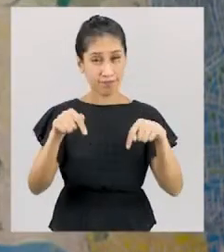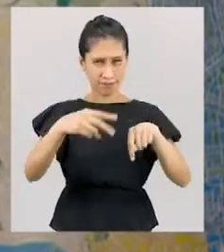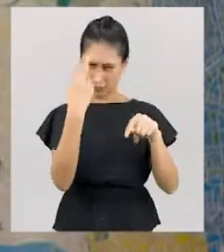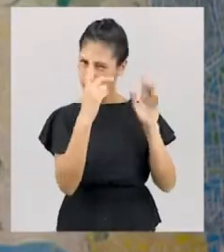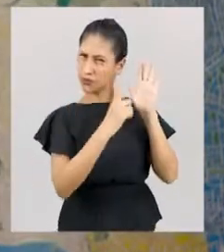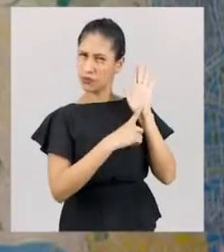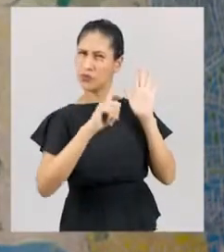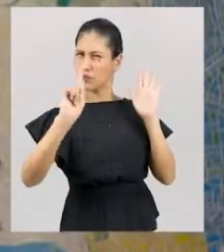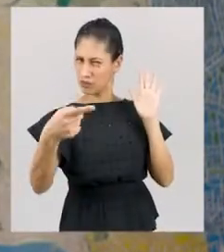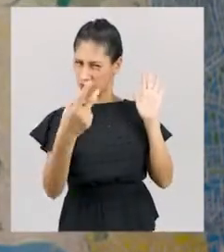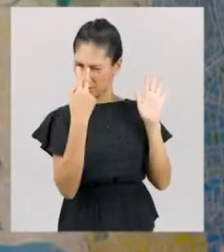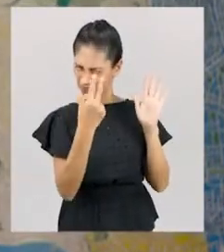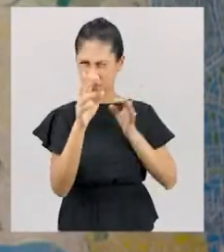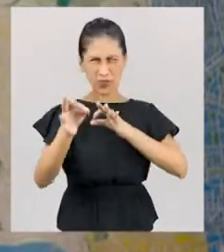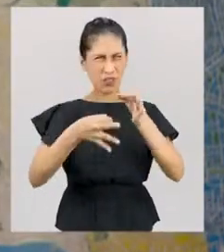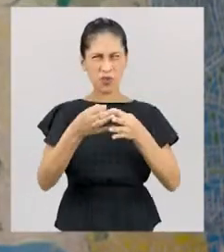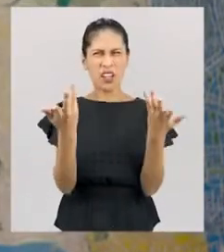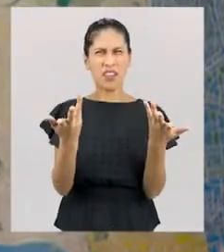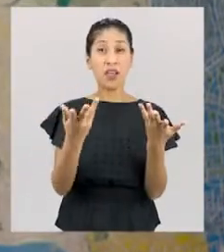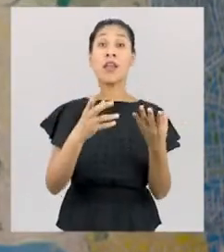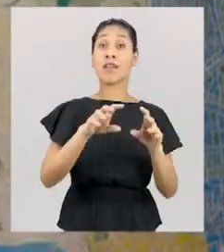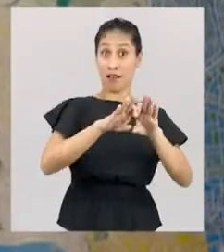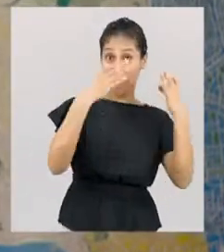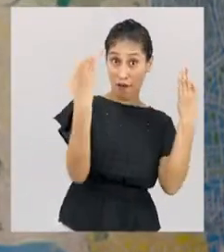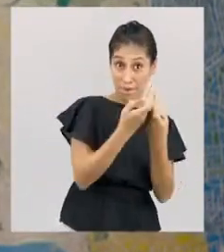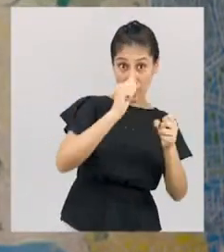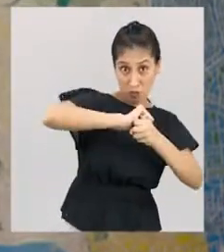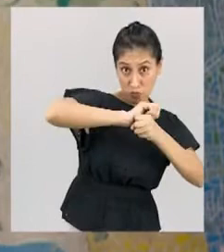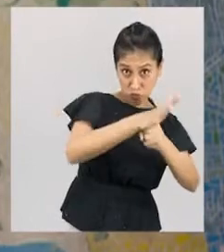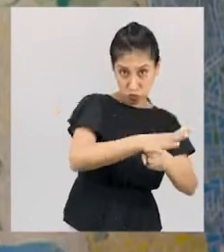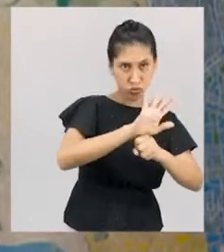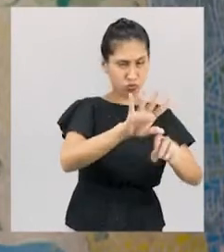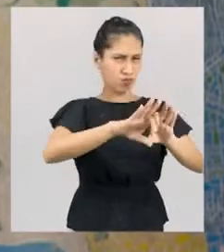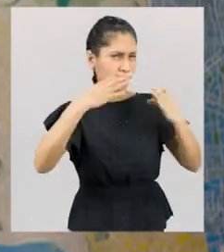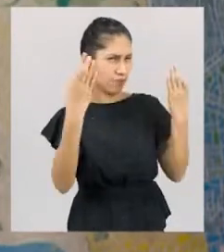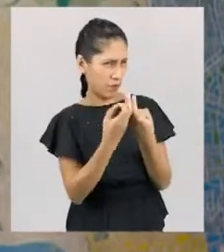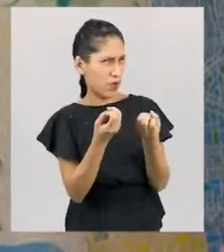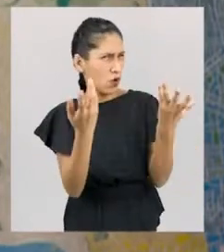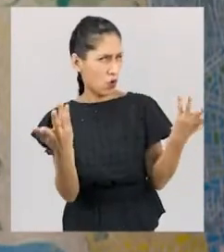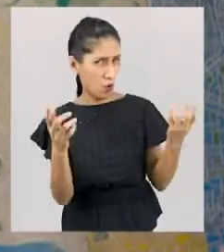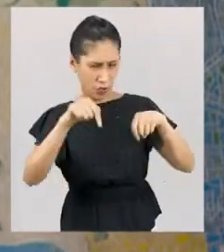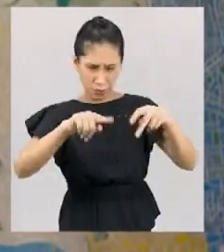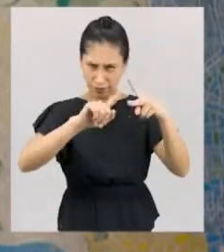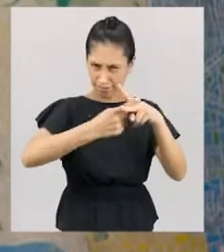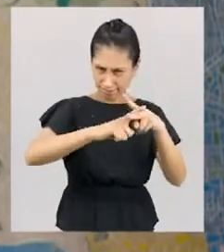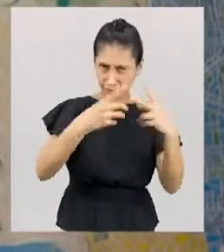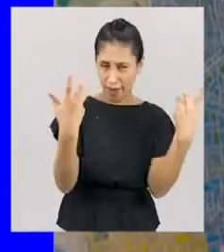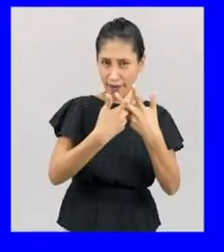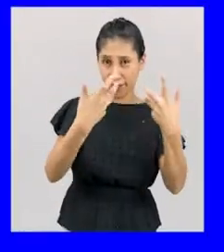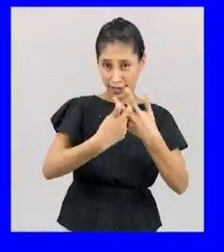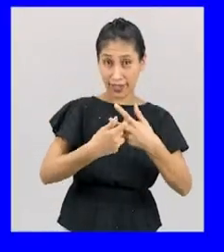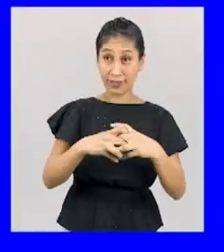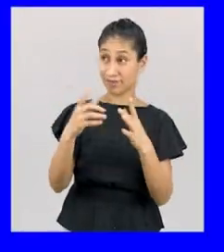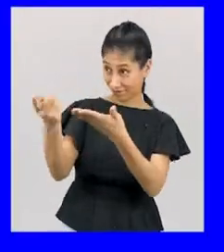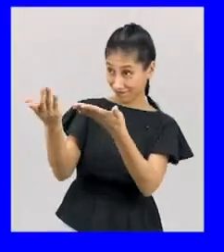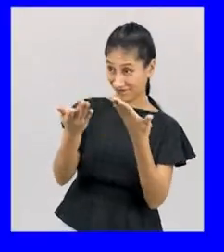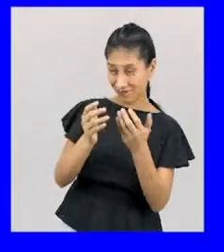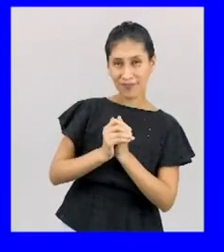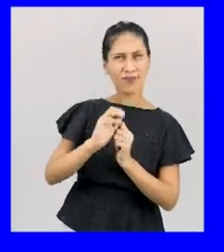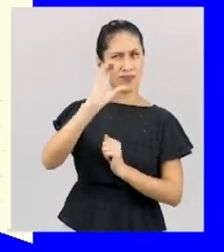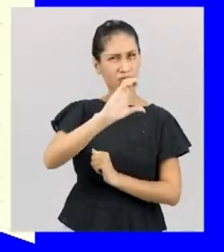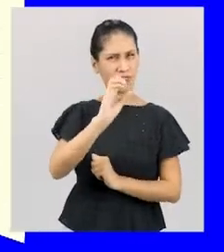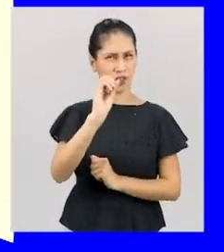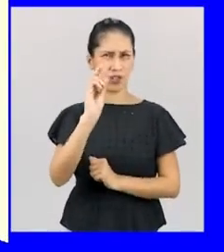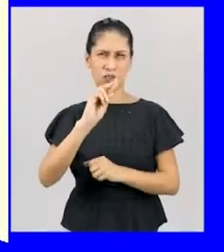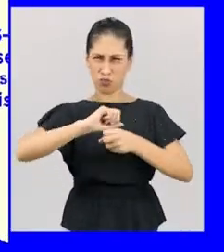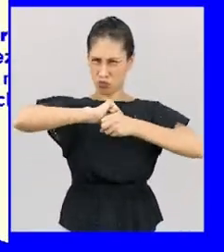en este primer párrafo se explica sobre la familia de los coronavirus. Esta parte es la introducción. Es tu turno, Mari.